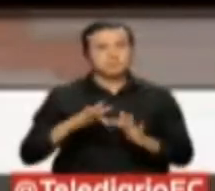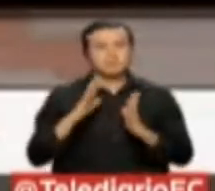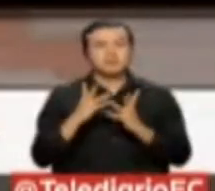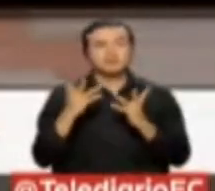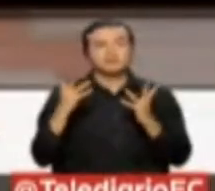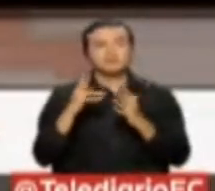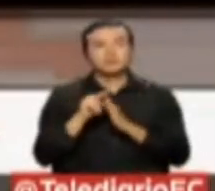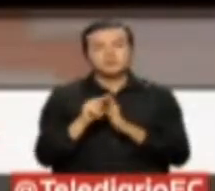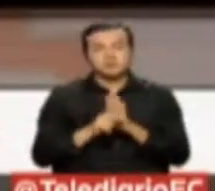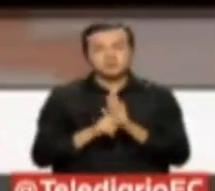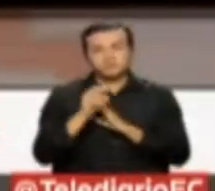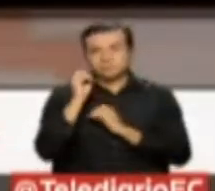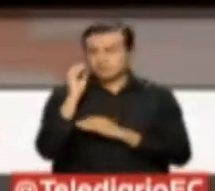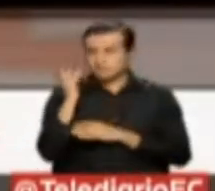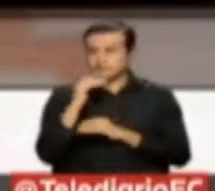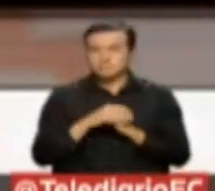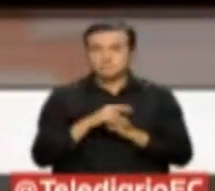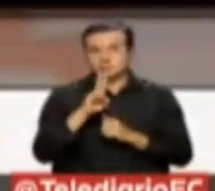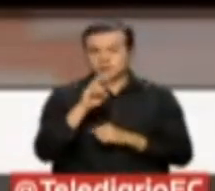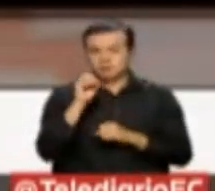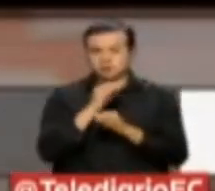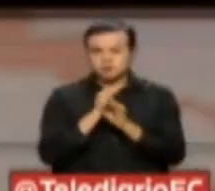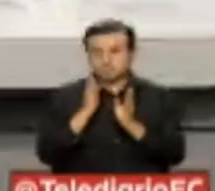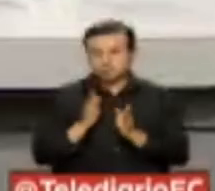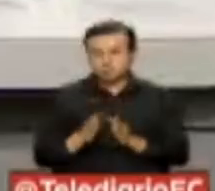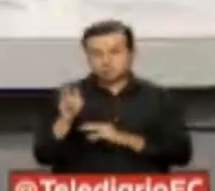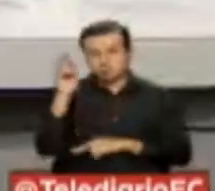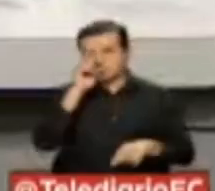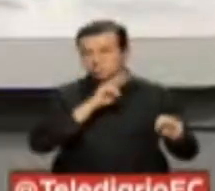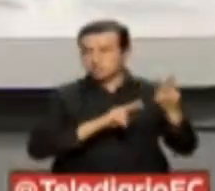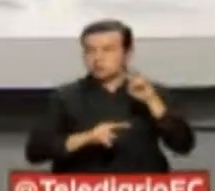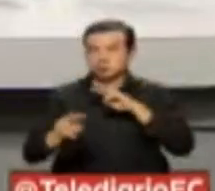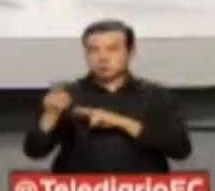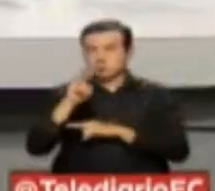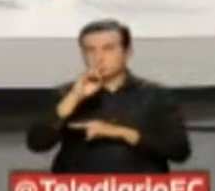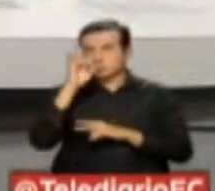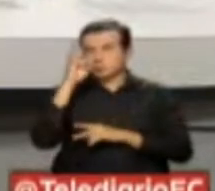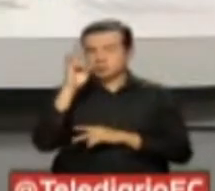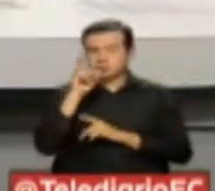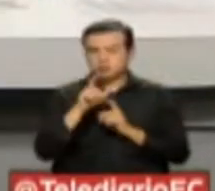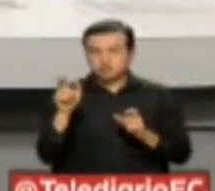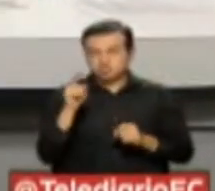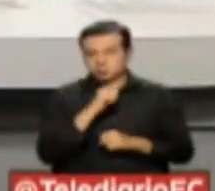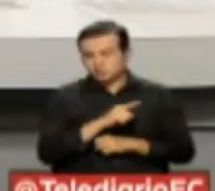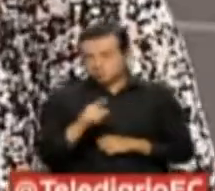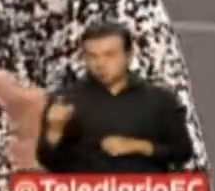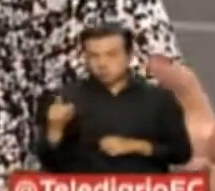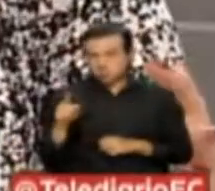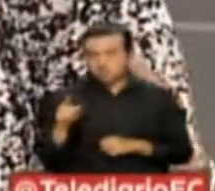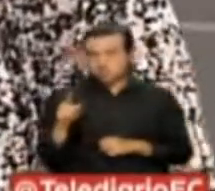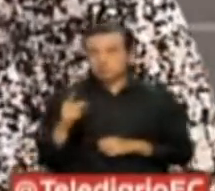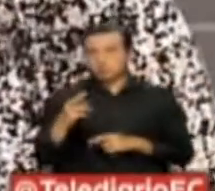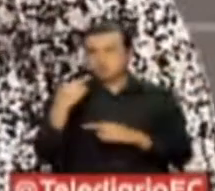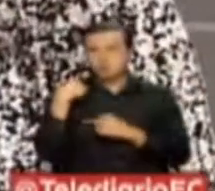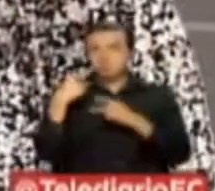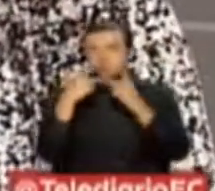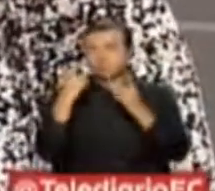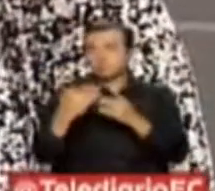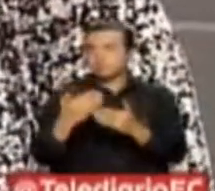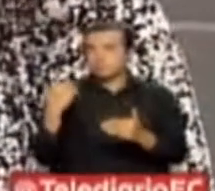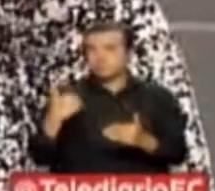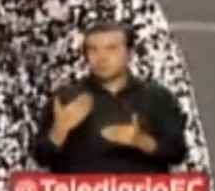parámetros club acabo de mencionar de los 20 funcionarios analizados al menos 17 de ellos tenían cargos públicos